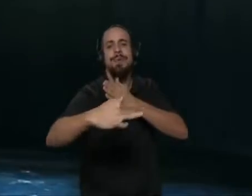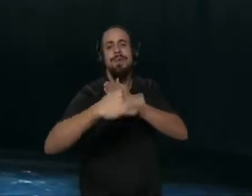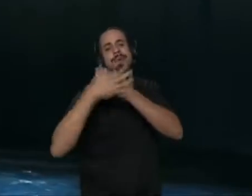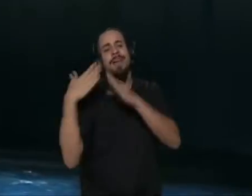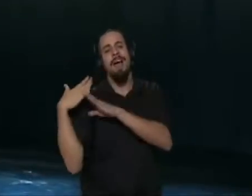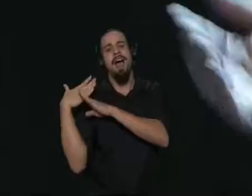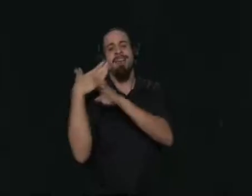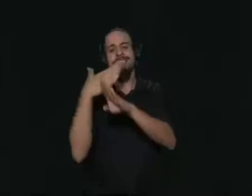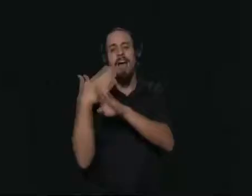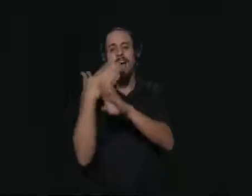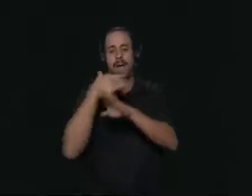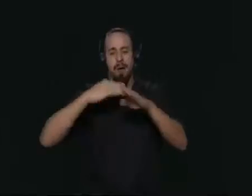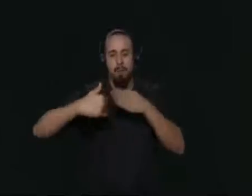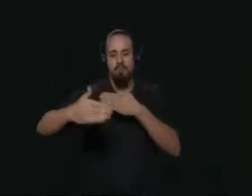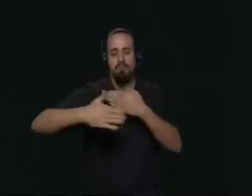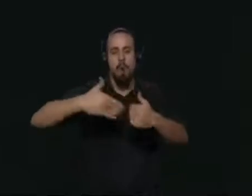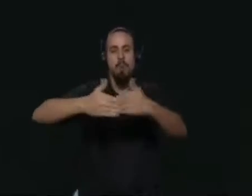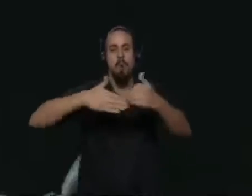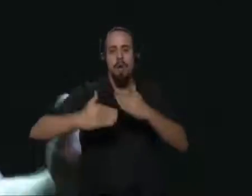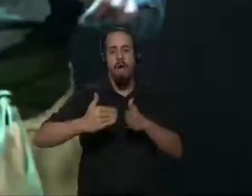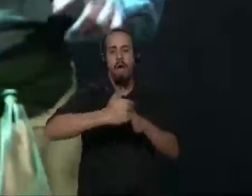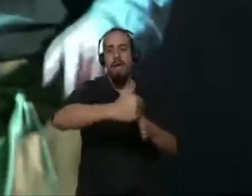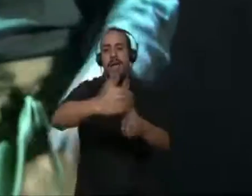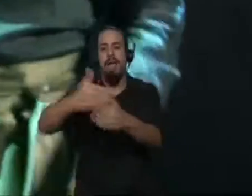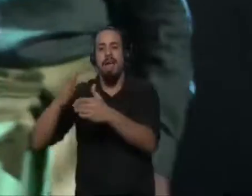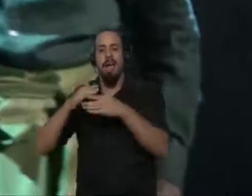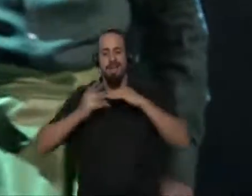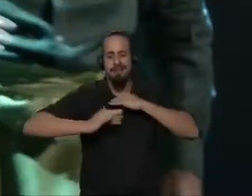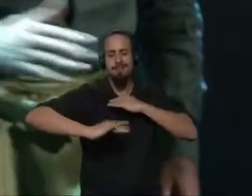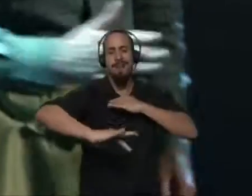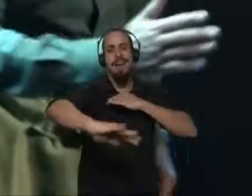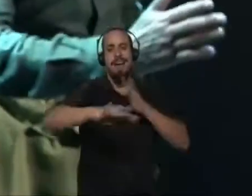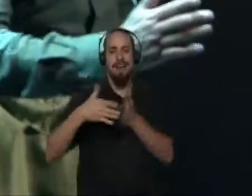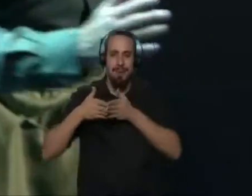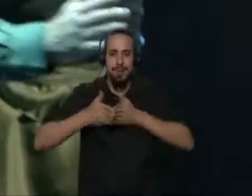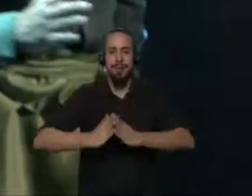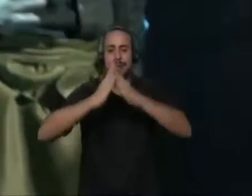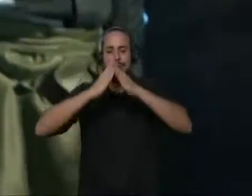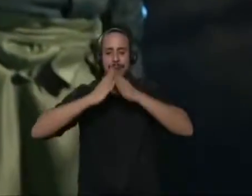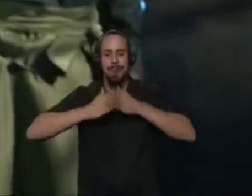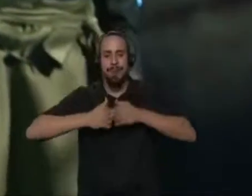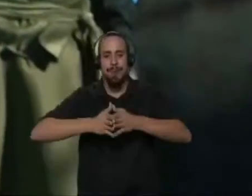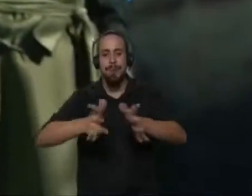tablas del barco. En el mar hace camino.